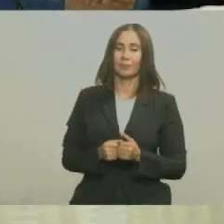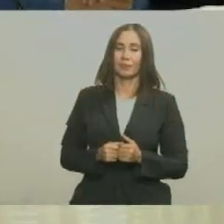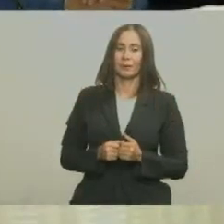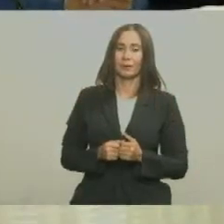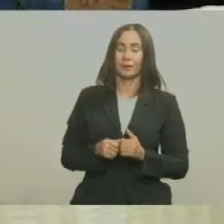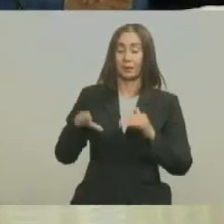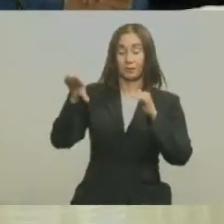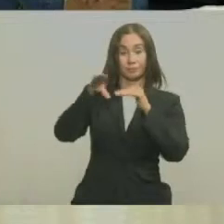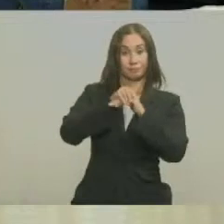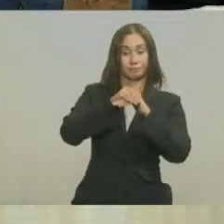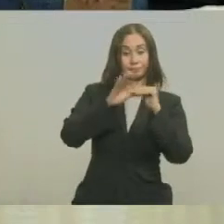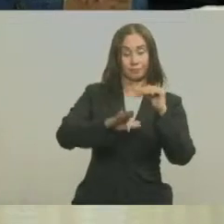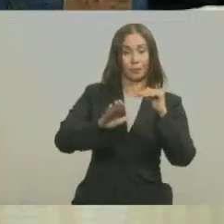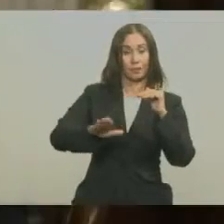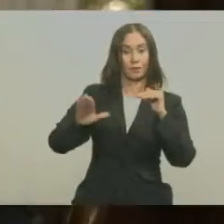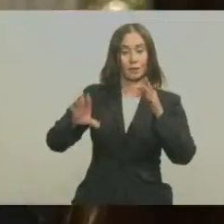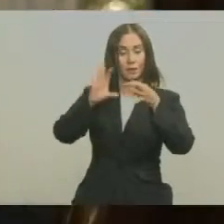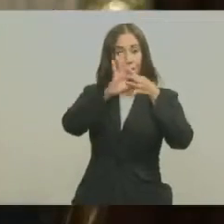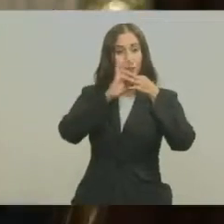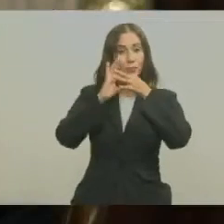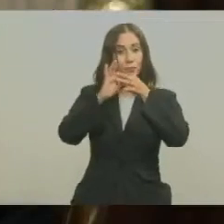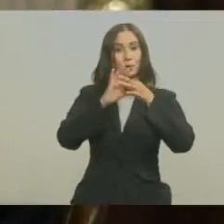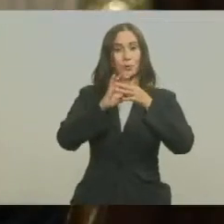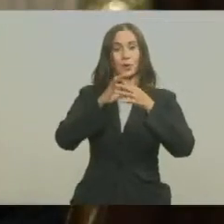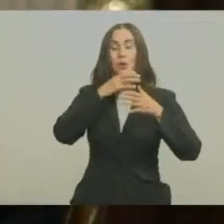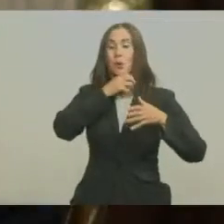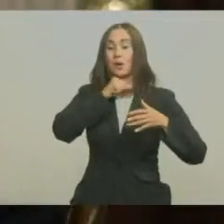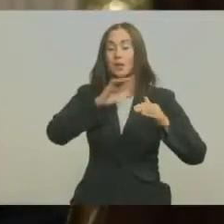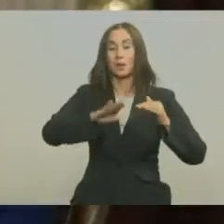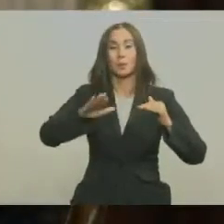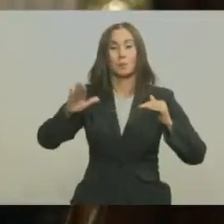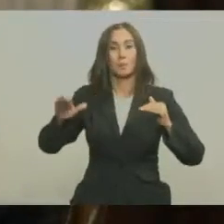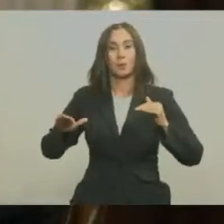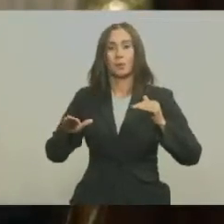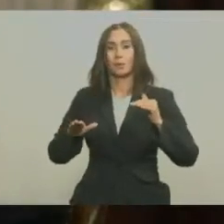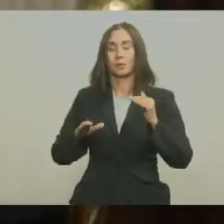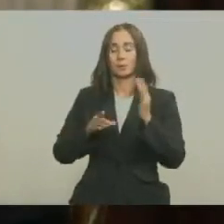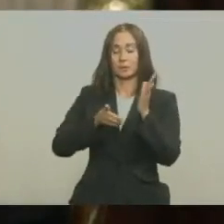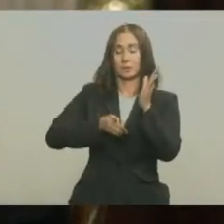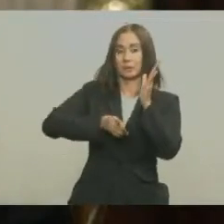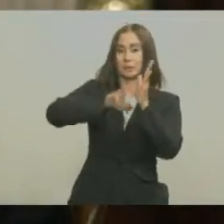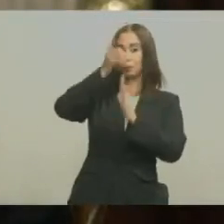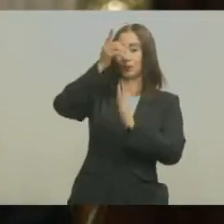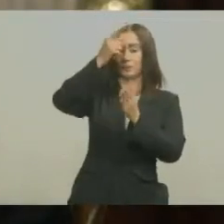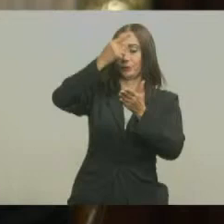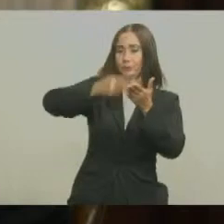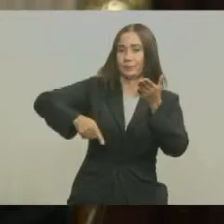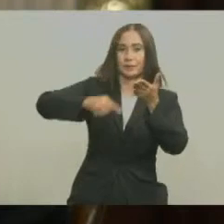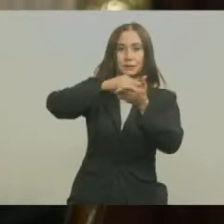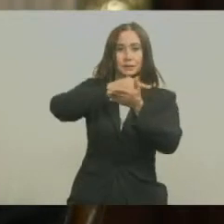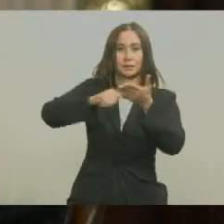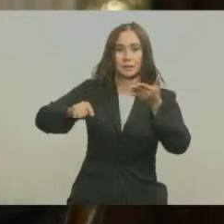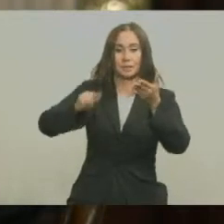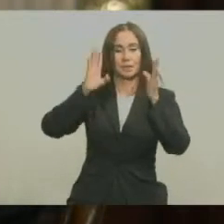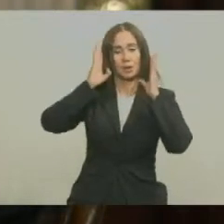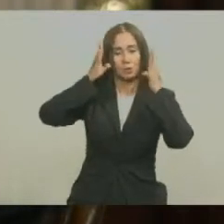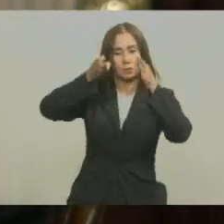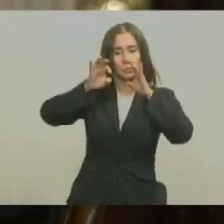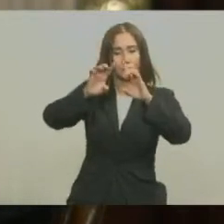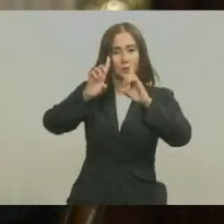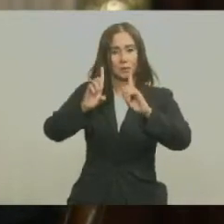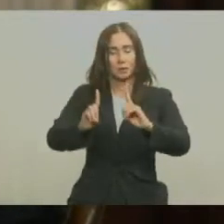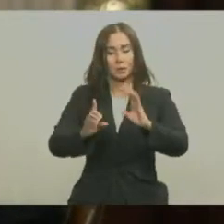El matrimonio infantil y las uniones a temprana edad vulneran sus derechos fundamentales a la educación, a su